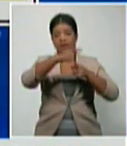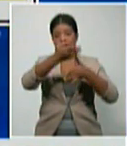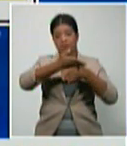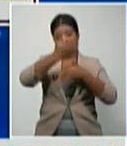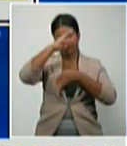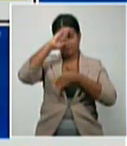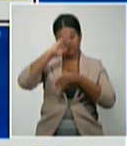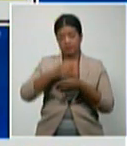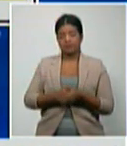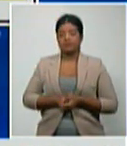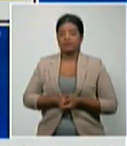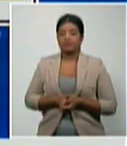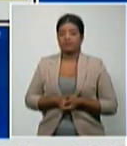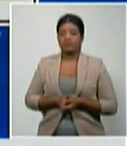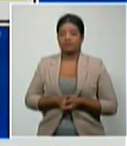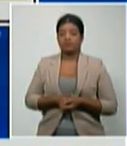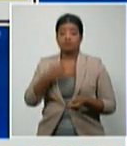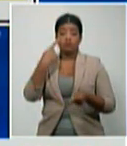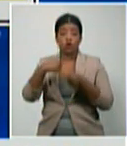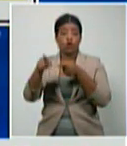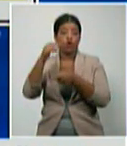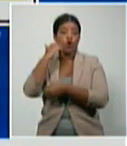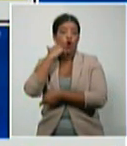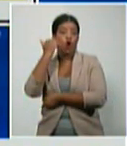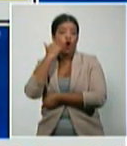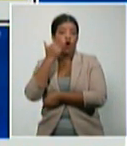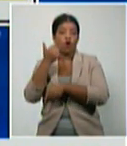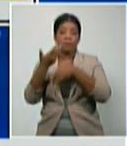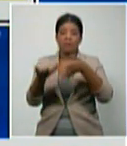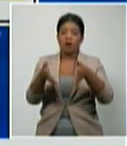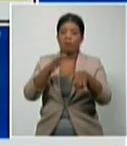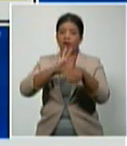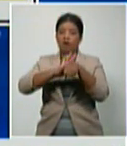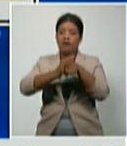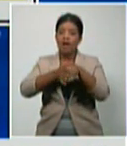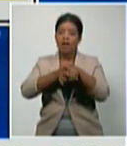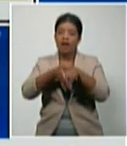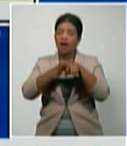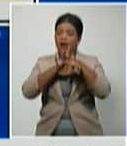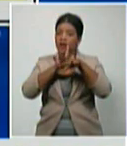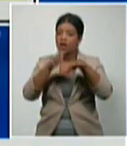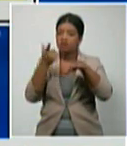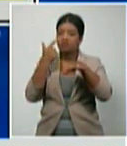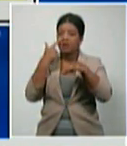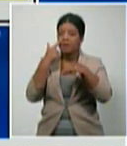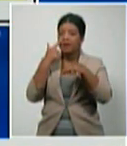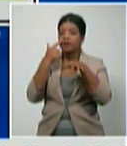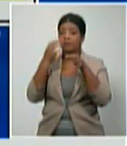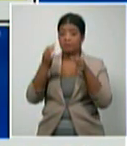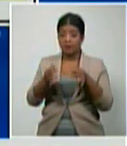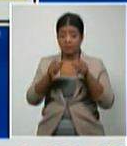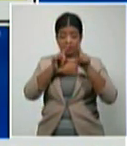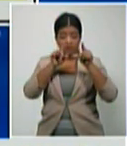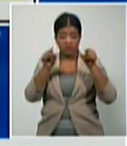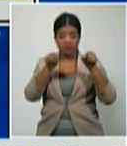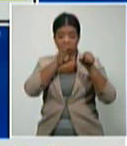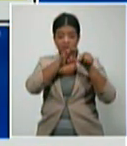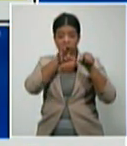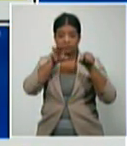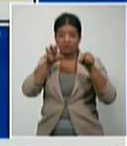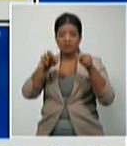con el otro color medio anaranjado, bueno, pues la provincia de Camagüey con una tasa